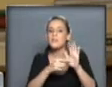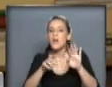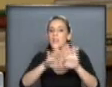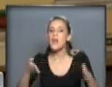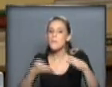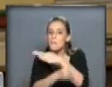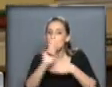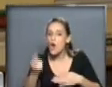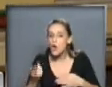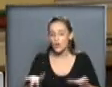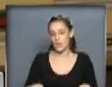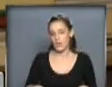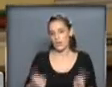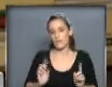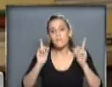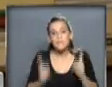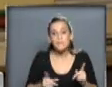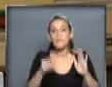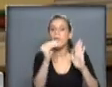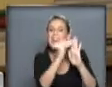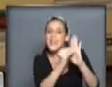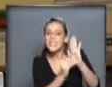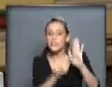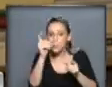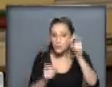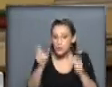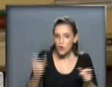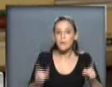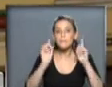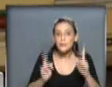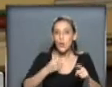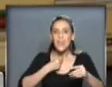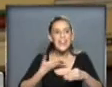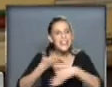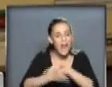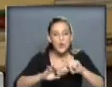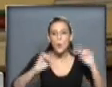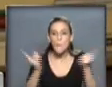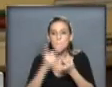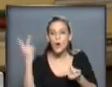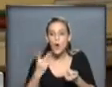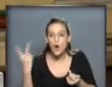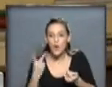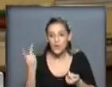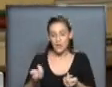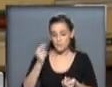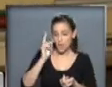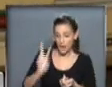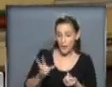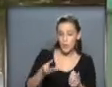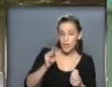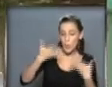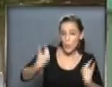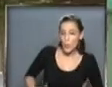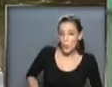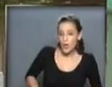mismo con el registro de las personas, nos pasó lo mismo cuando quisimos acceder a la morgue, para verificar los cuerpos. Realmente en estas